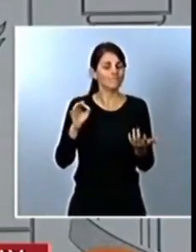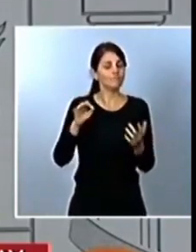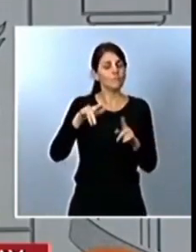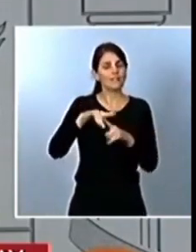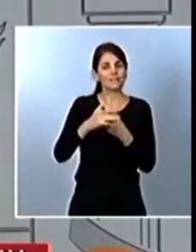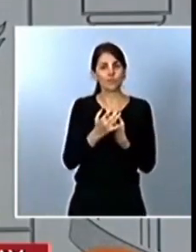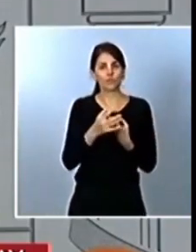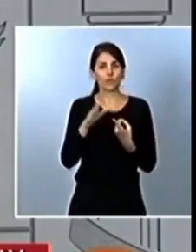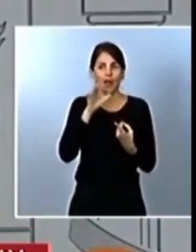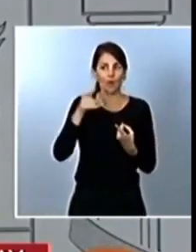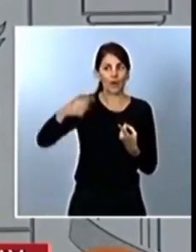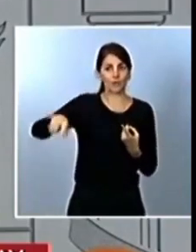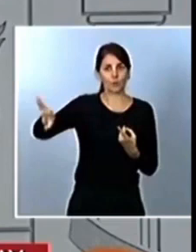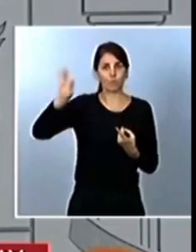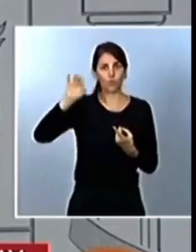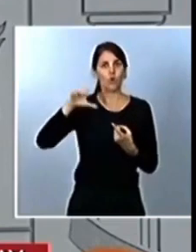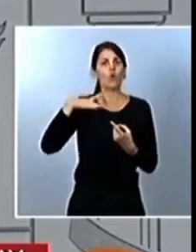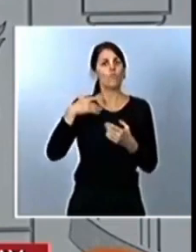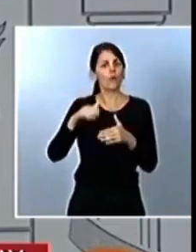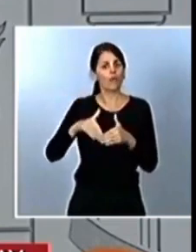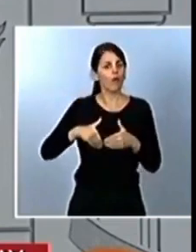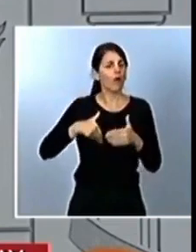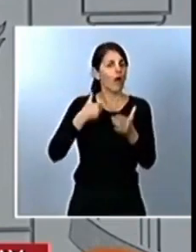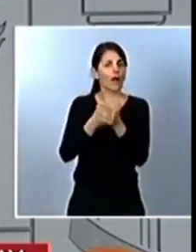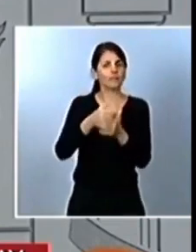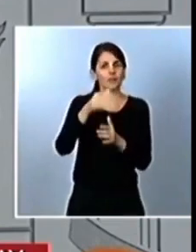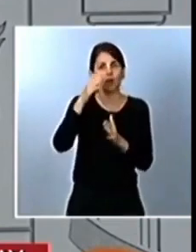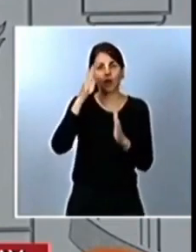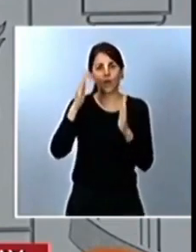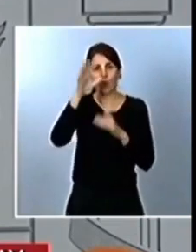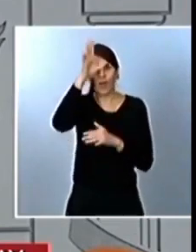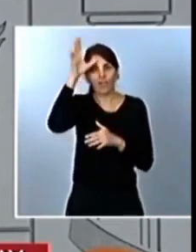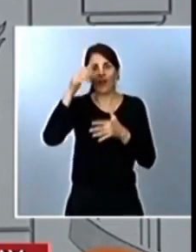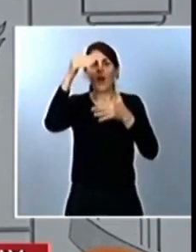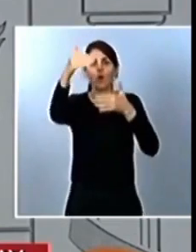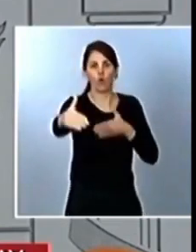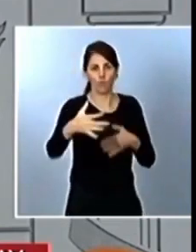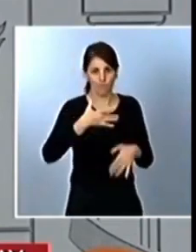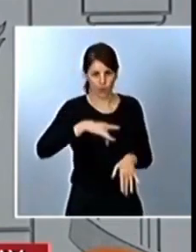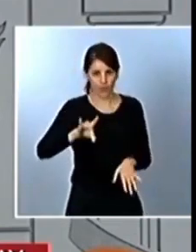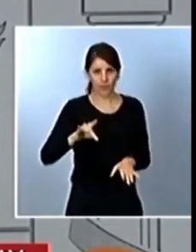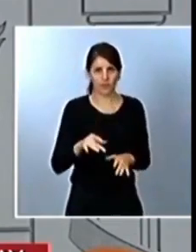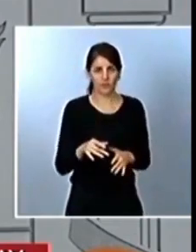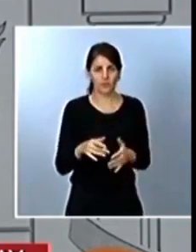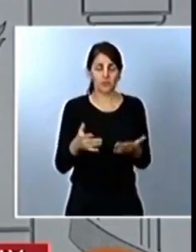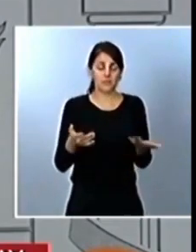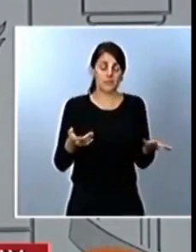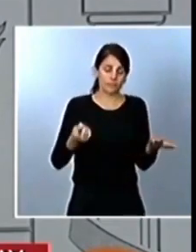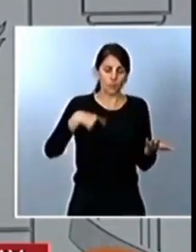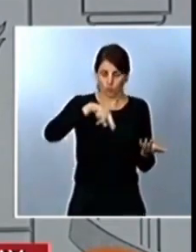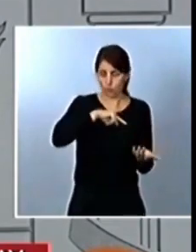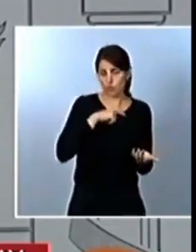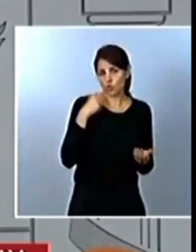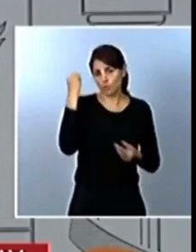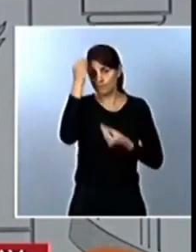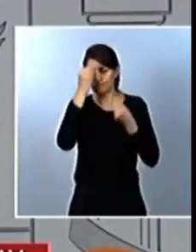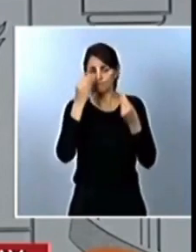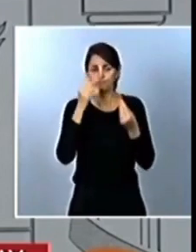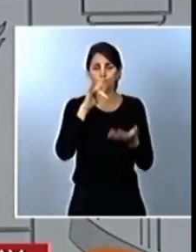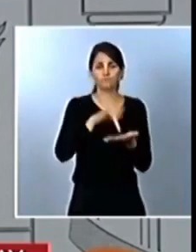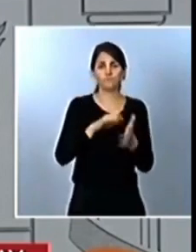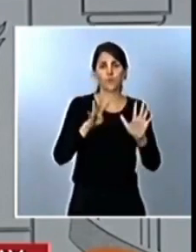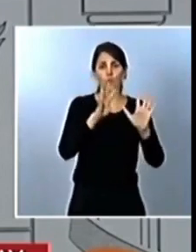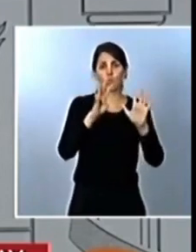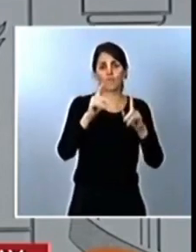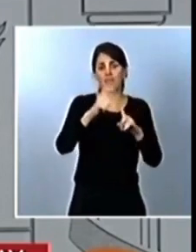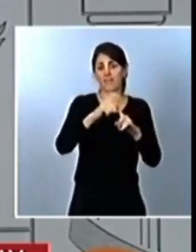el verano. Bueno, nosotros planteamos esta fecha, el 9 de mayo, sin perjuicio de que evidentemente si las cosas van mejor,